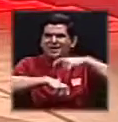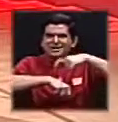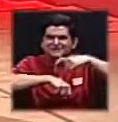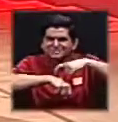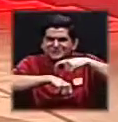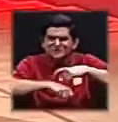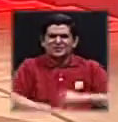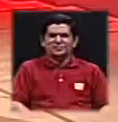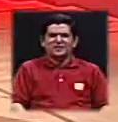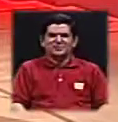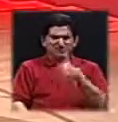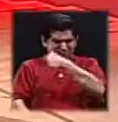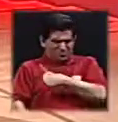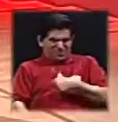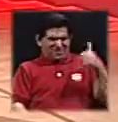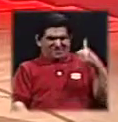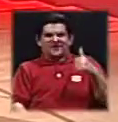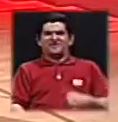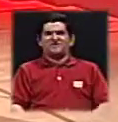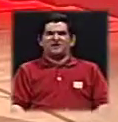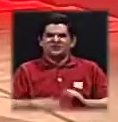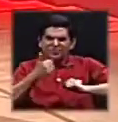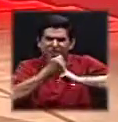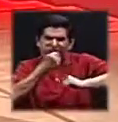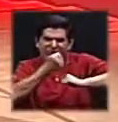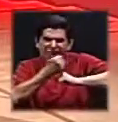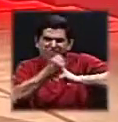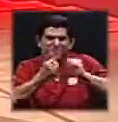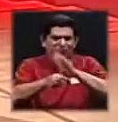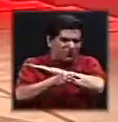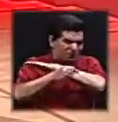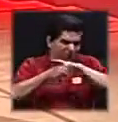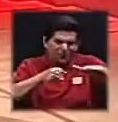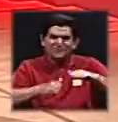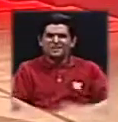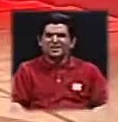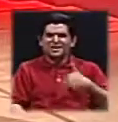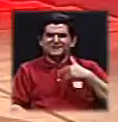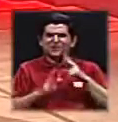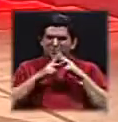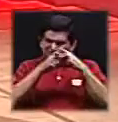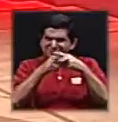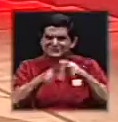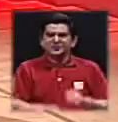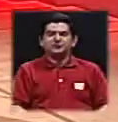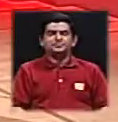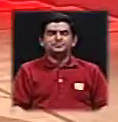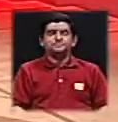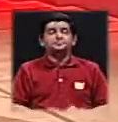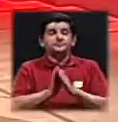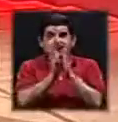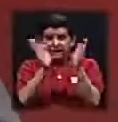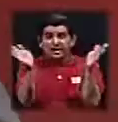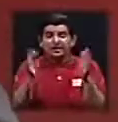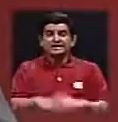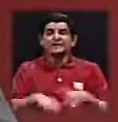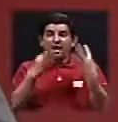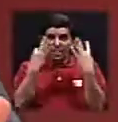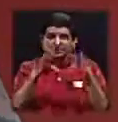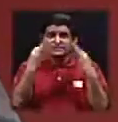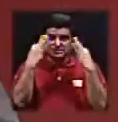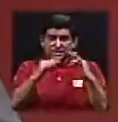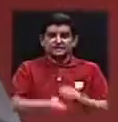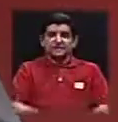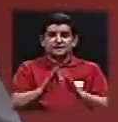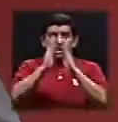como desde la Rectoría, se apoye plenamente el préstamo? En términos generales, se busca ampliar